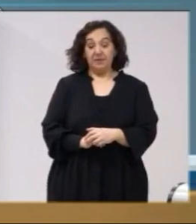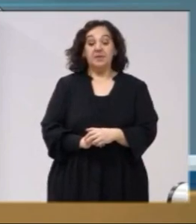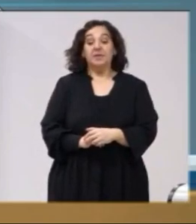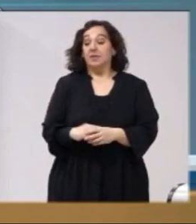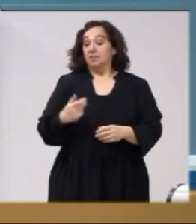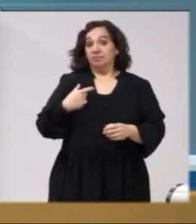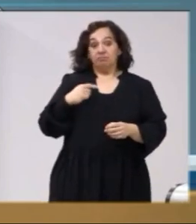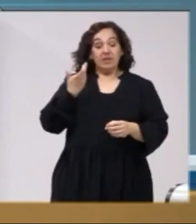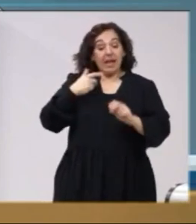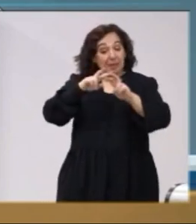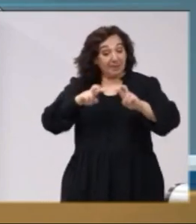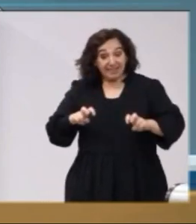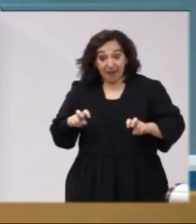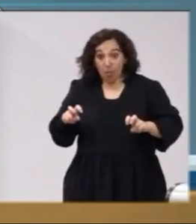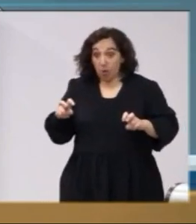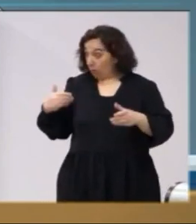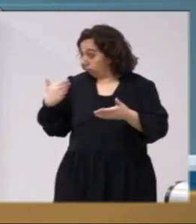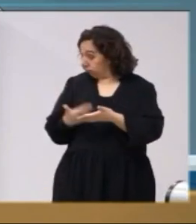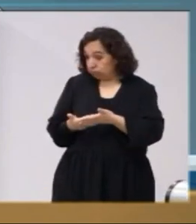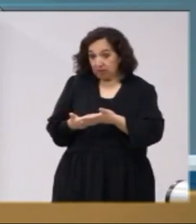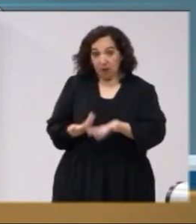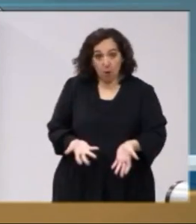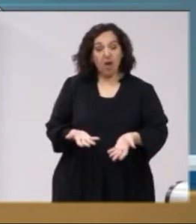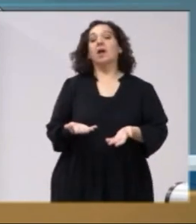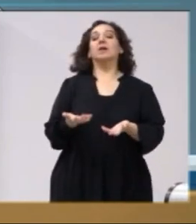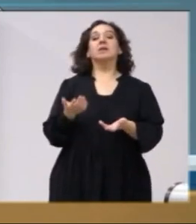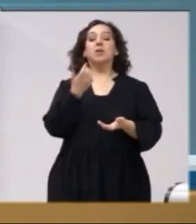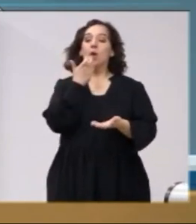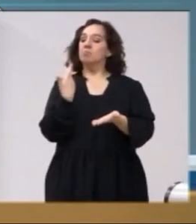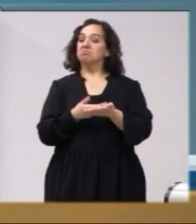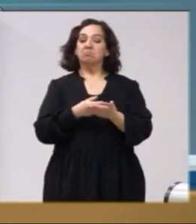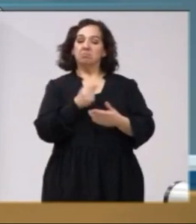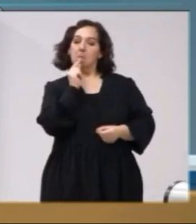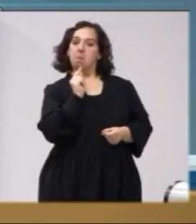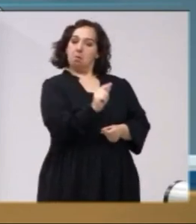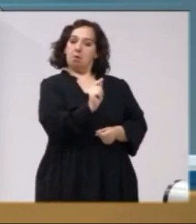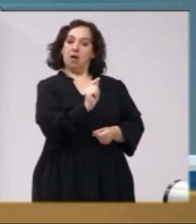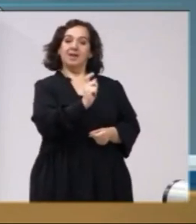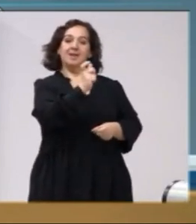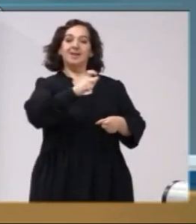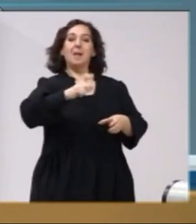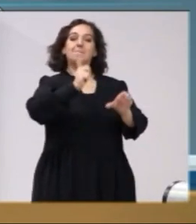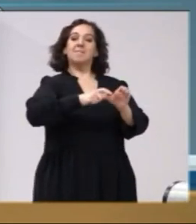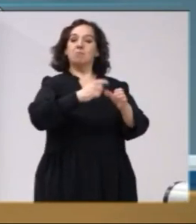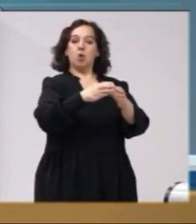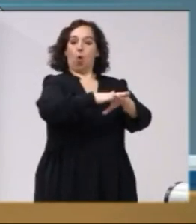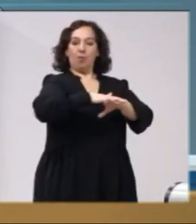Hasta lo que se ha investigado, no hay ningún hecho reprobable de ningún miembro del